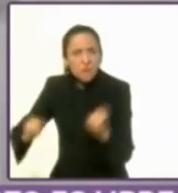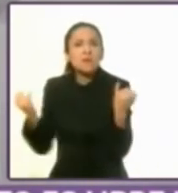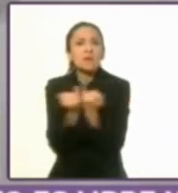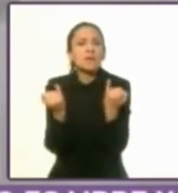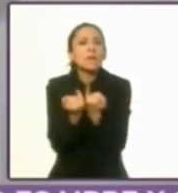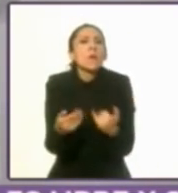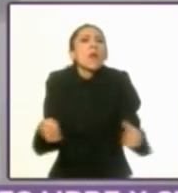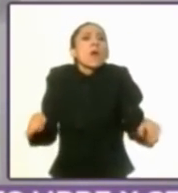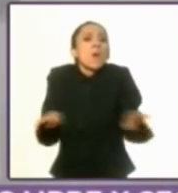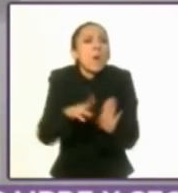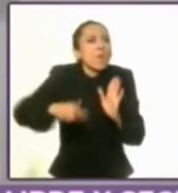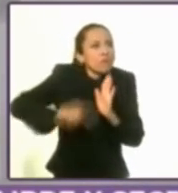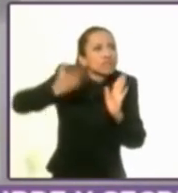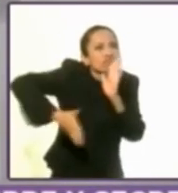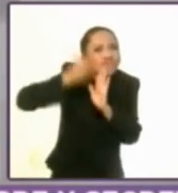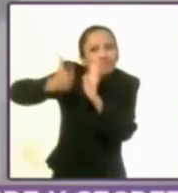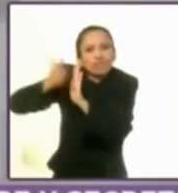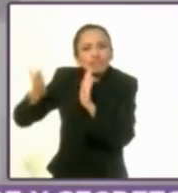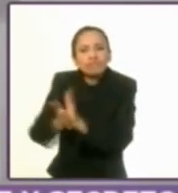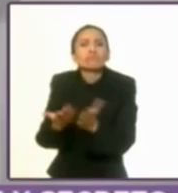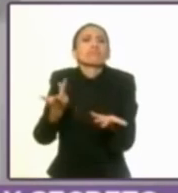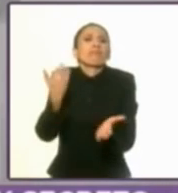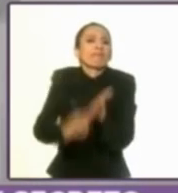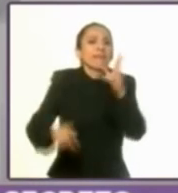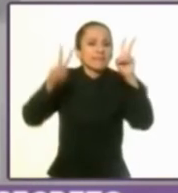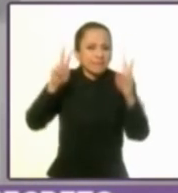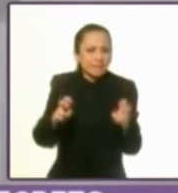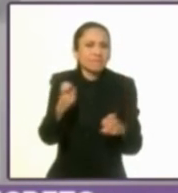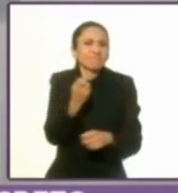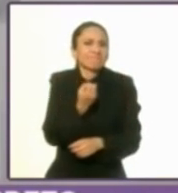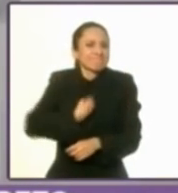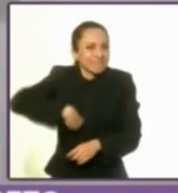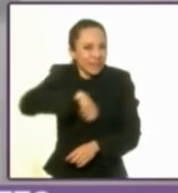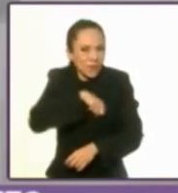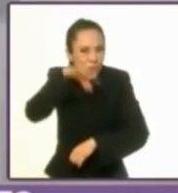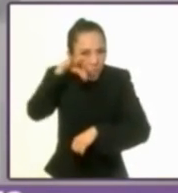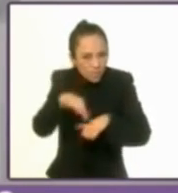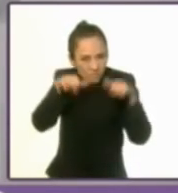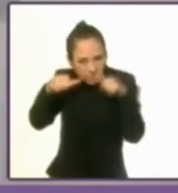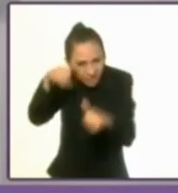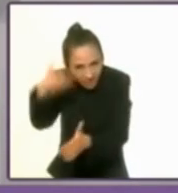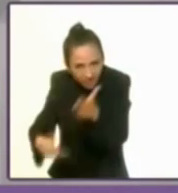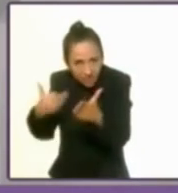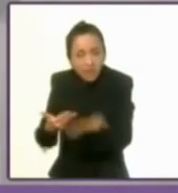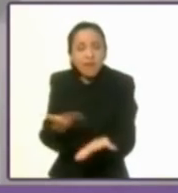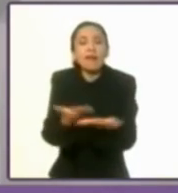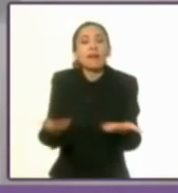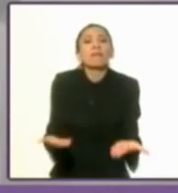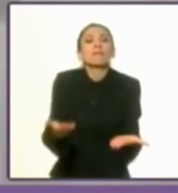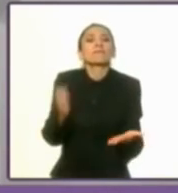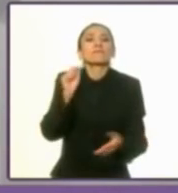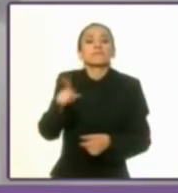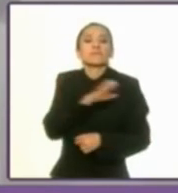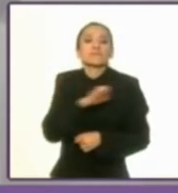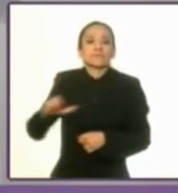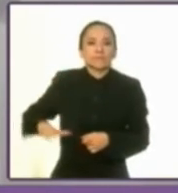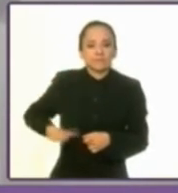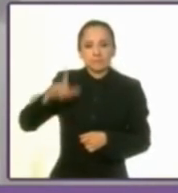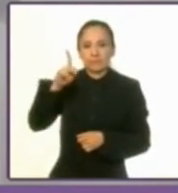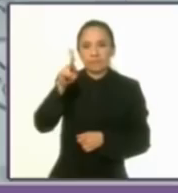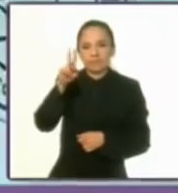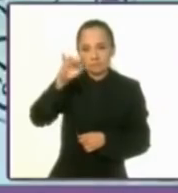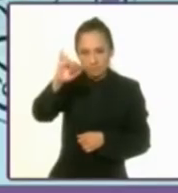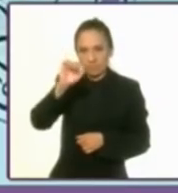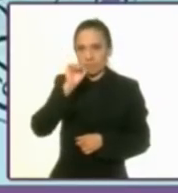no nos dejen con los temas de salud tiene la voz el candidato del partido revolución institucional mikel arriola